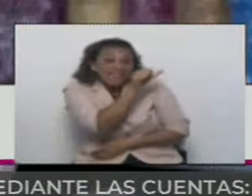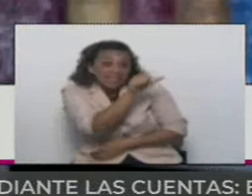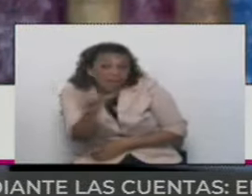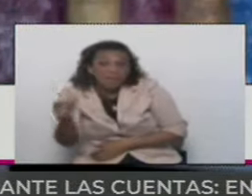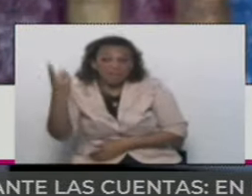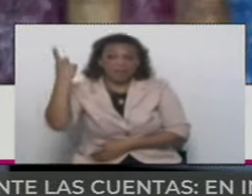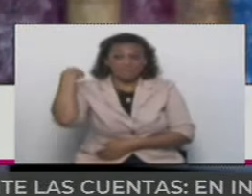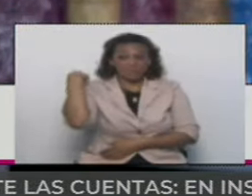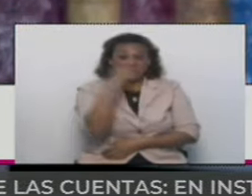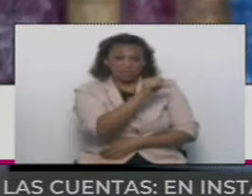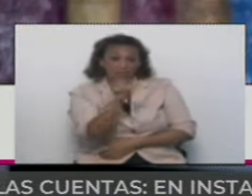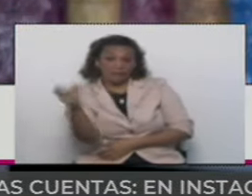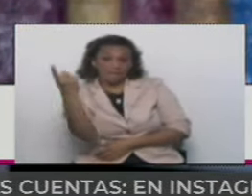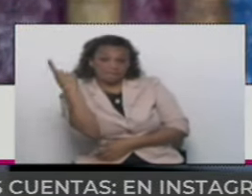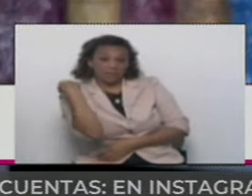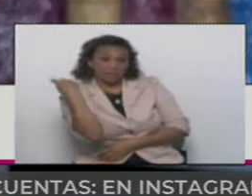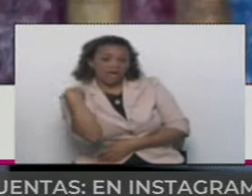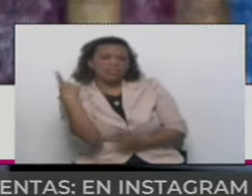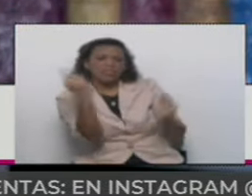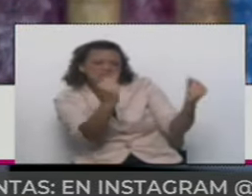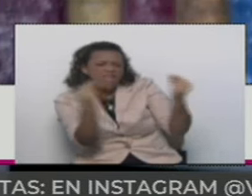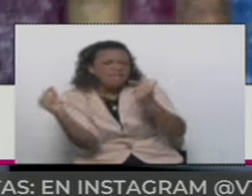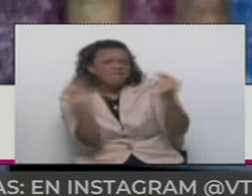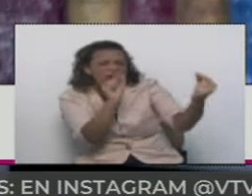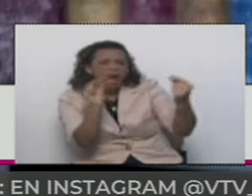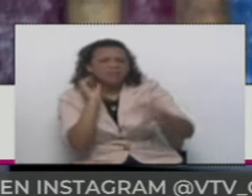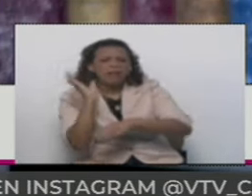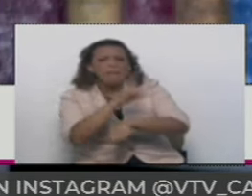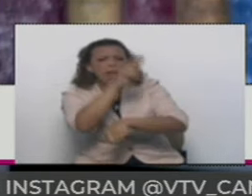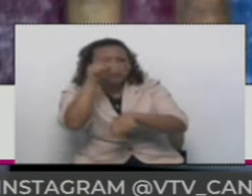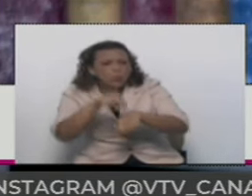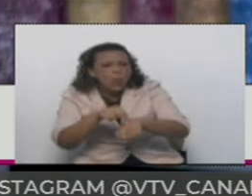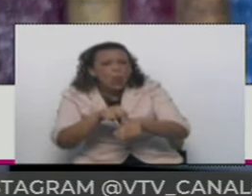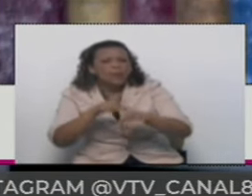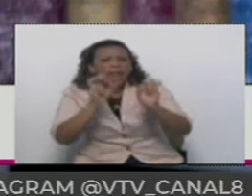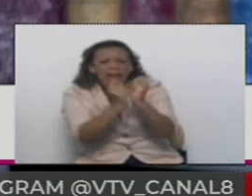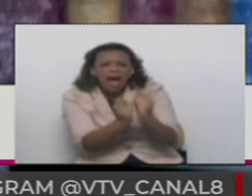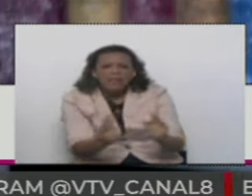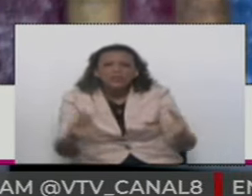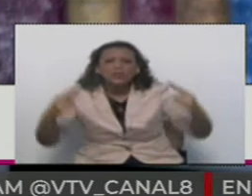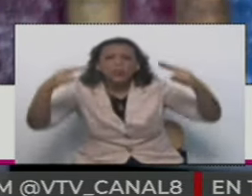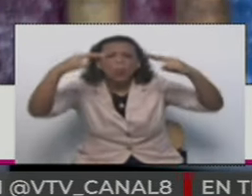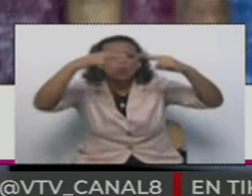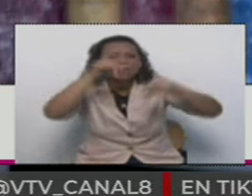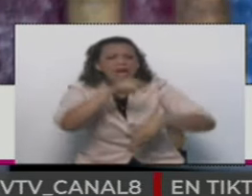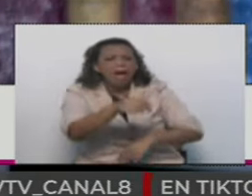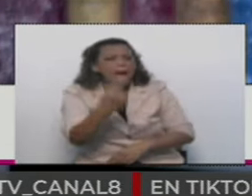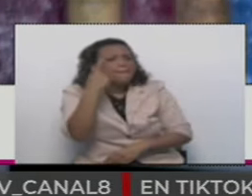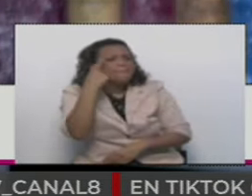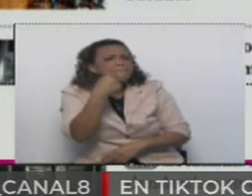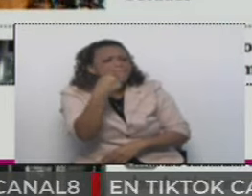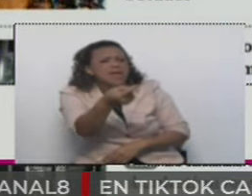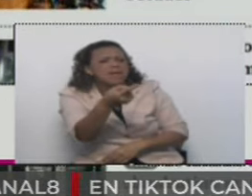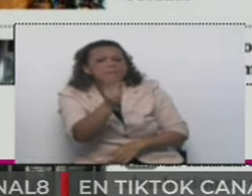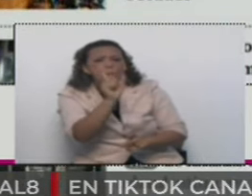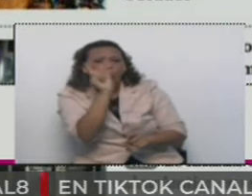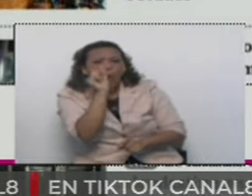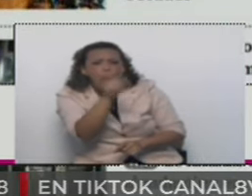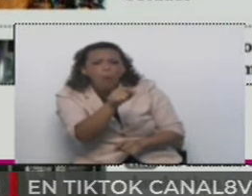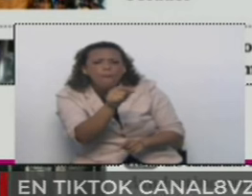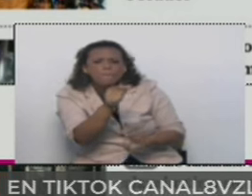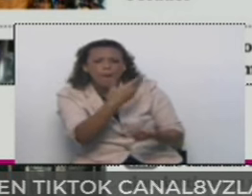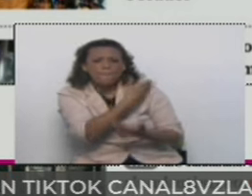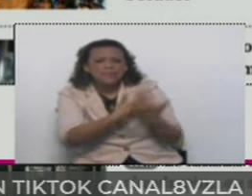quedó marcada por los debates que se dieron en la Asamblea General de las Naciones Unidas. Vimos a un secretario general de la